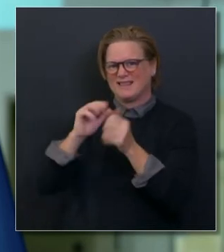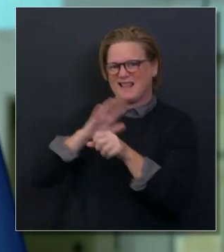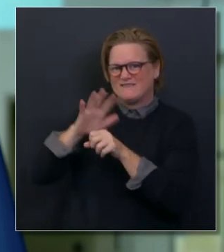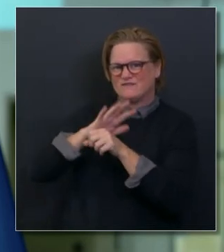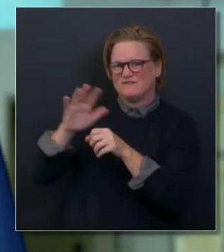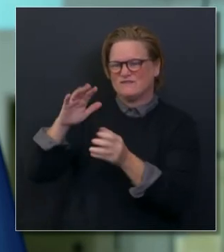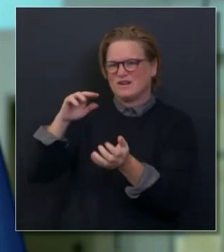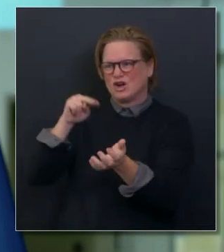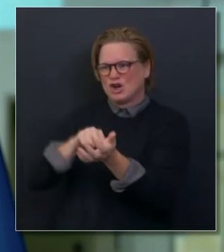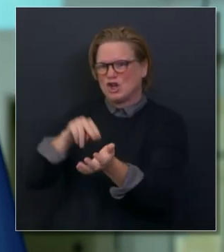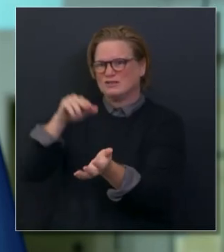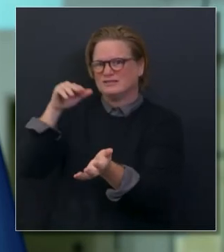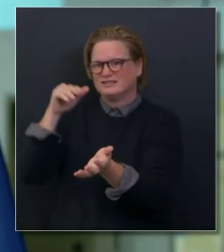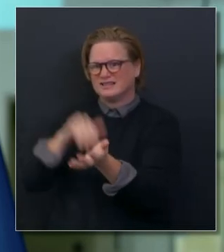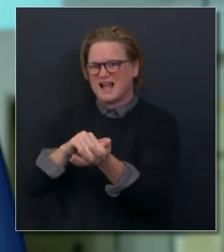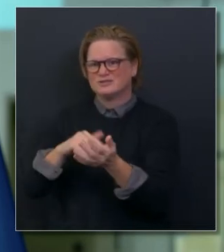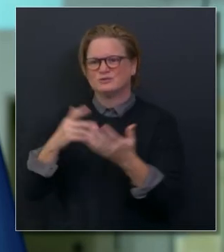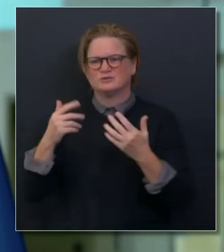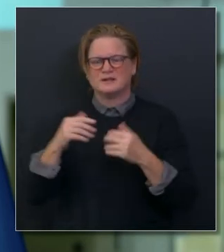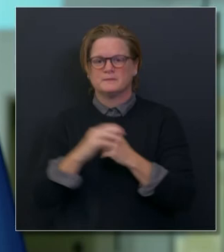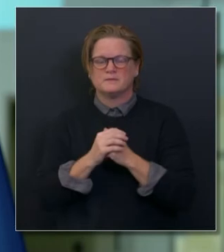el aumento.